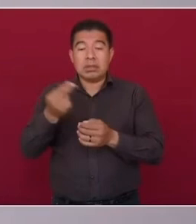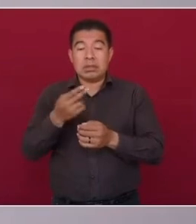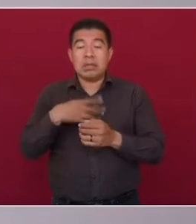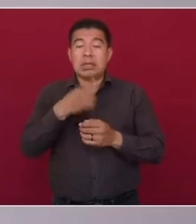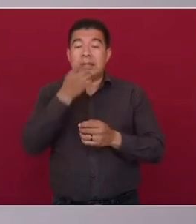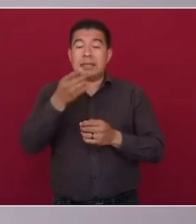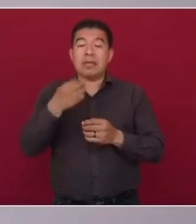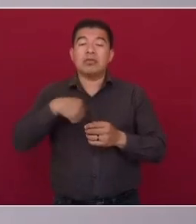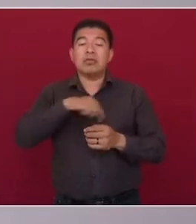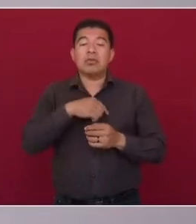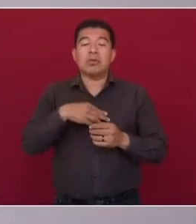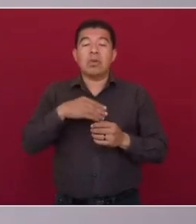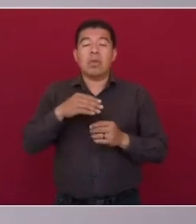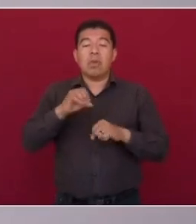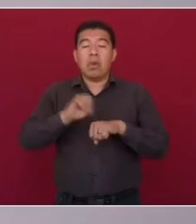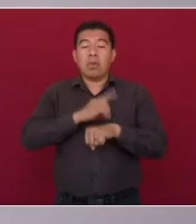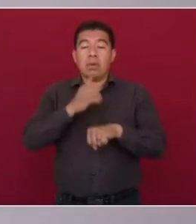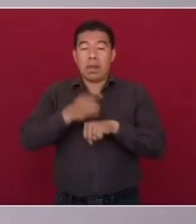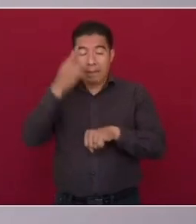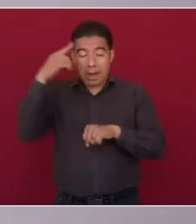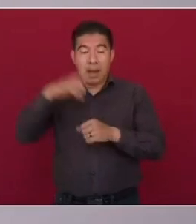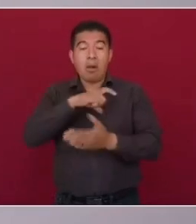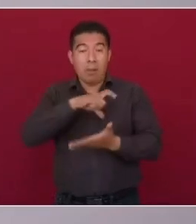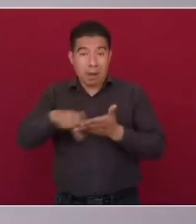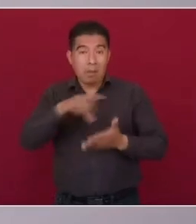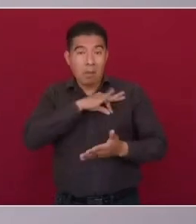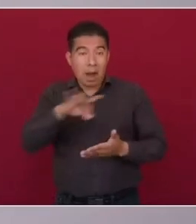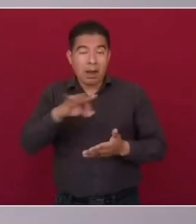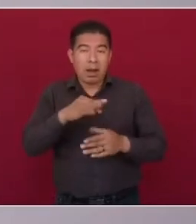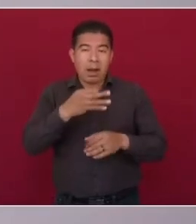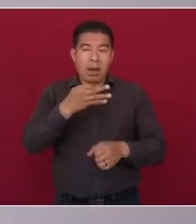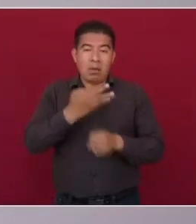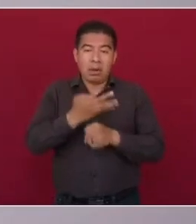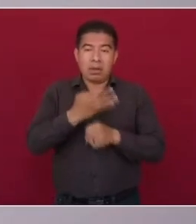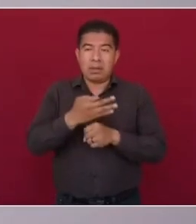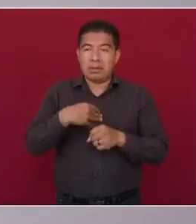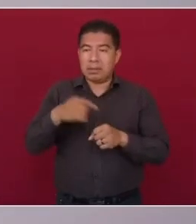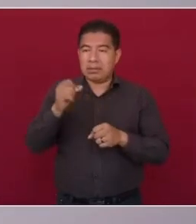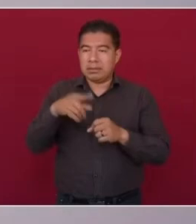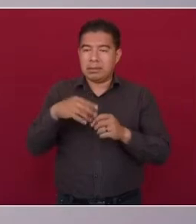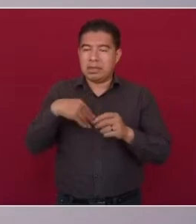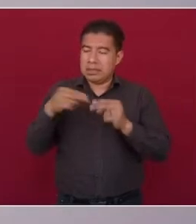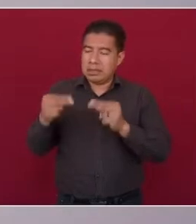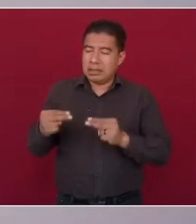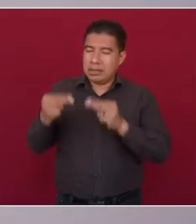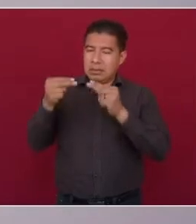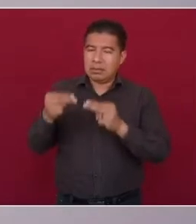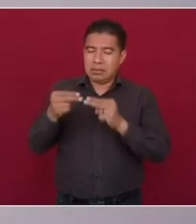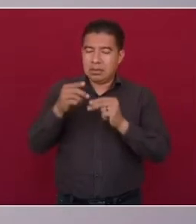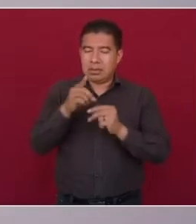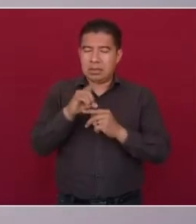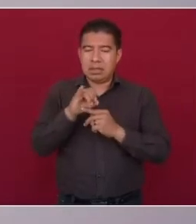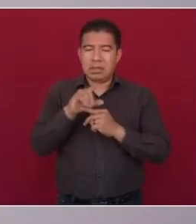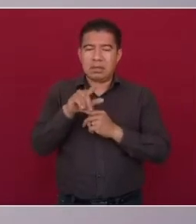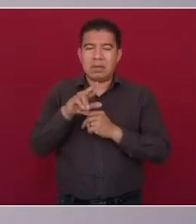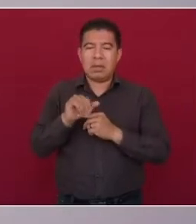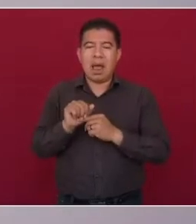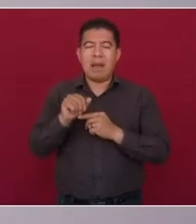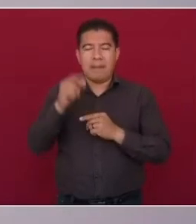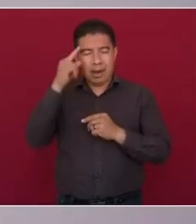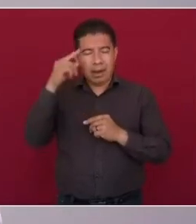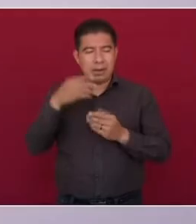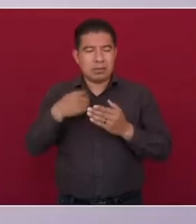teníamos la oportunidad de comprar las acciones de Deer Park para